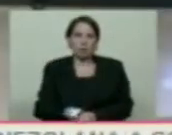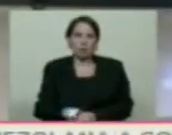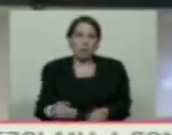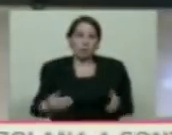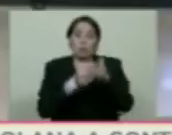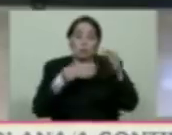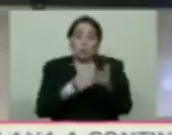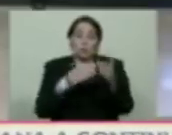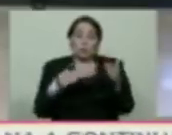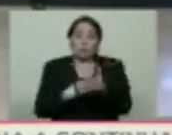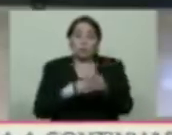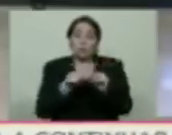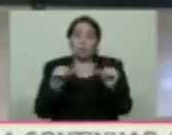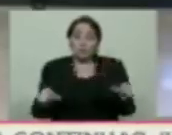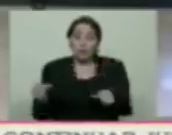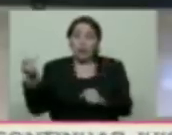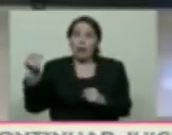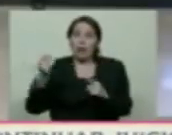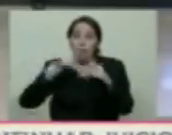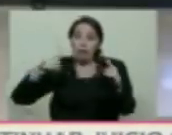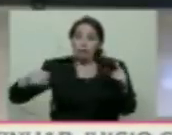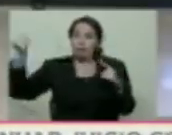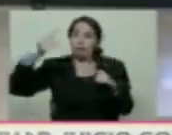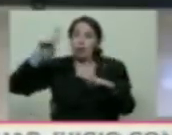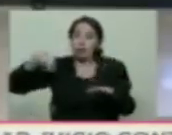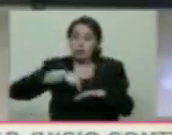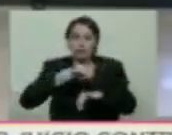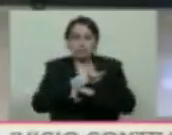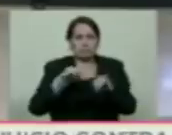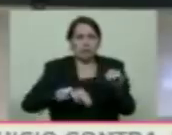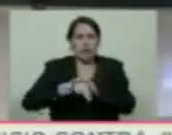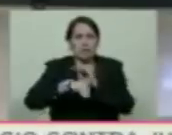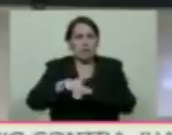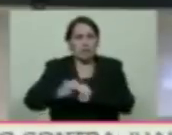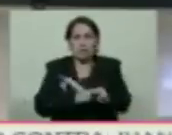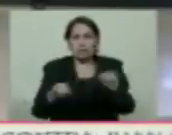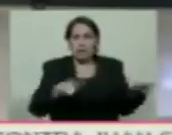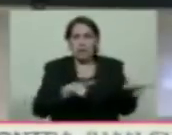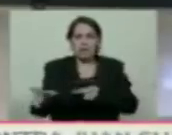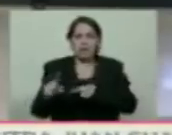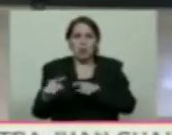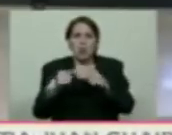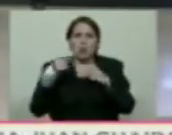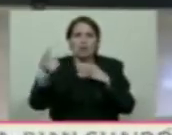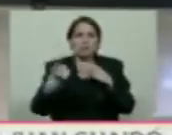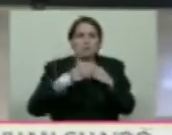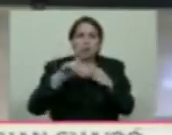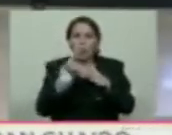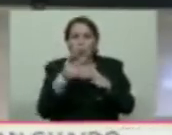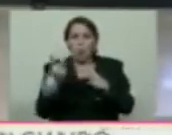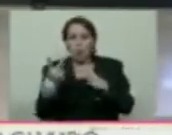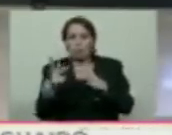al sistema eléctrico nacional, el Metro de Caracas ya reanudó su operatividad y se mantienen activas las líneas 1, 2 y 3 para el traslado de